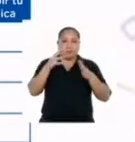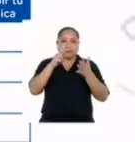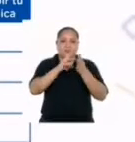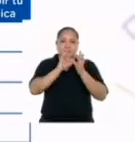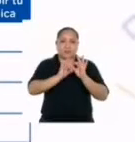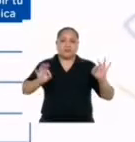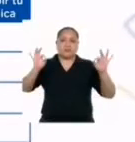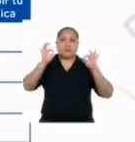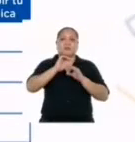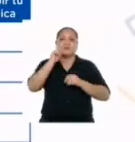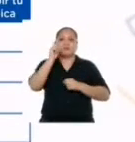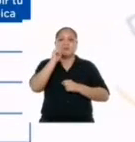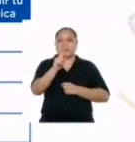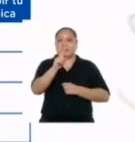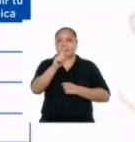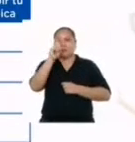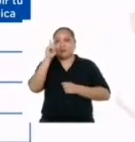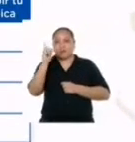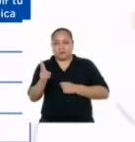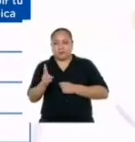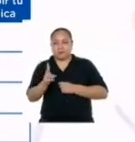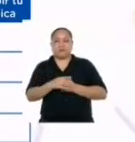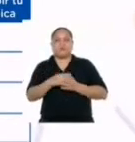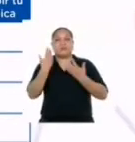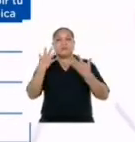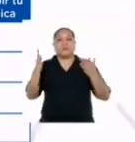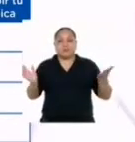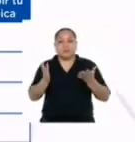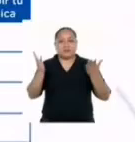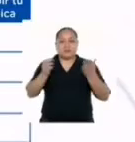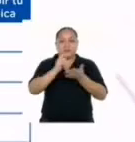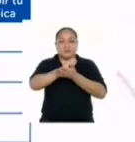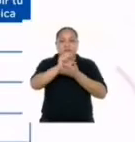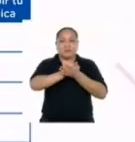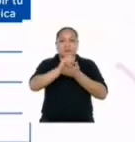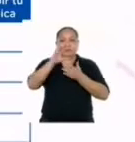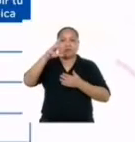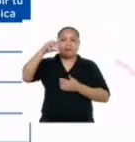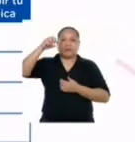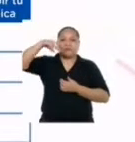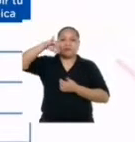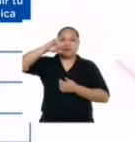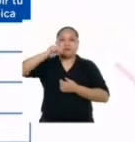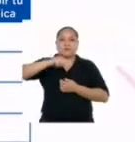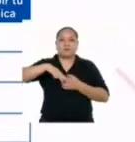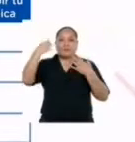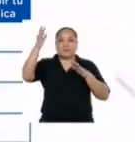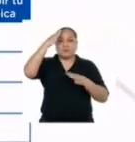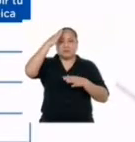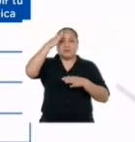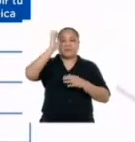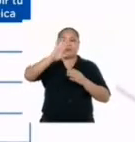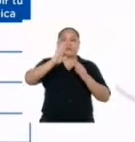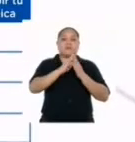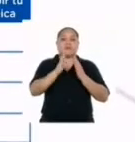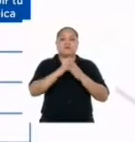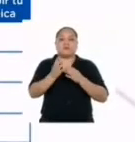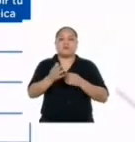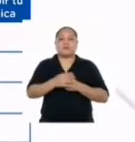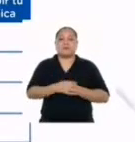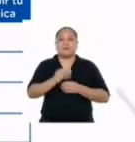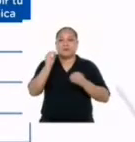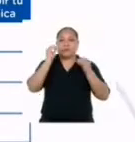para que una o uno esté motivado al escribir su crónica. Ya saben en casa,